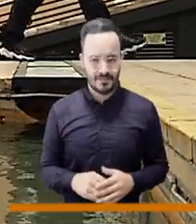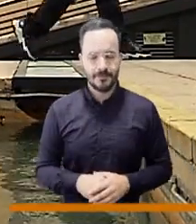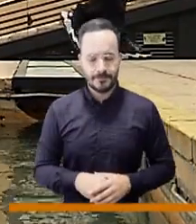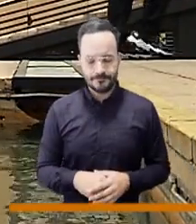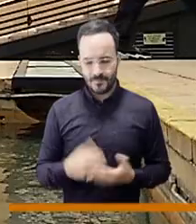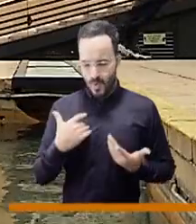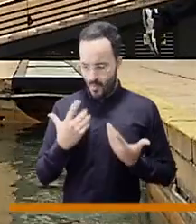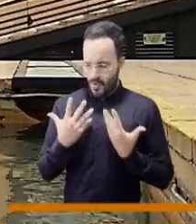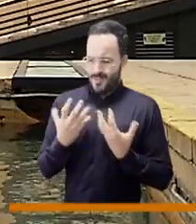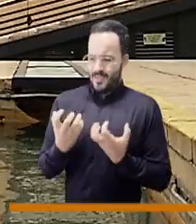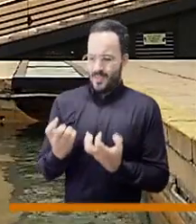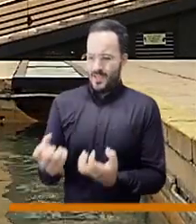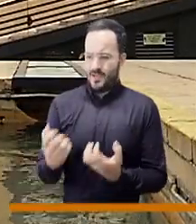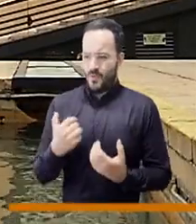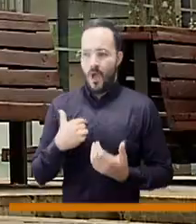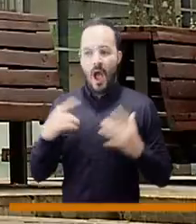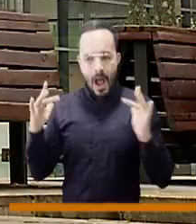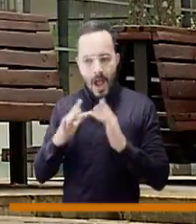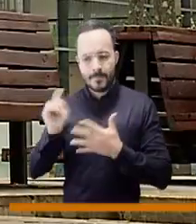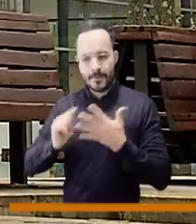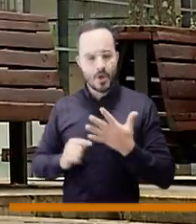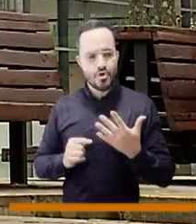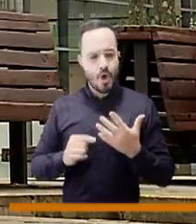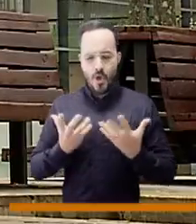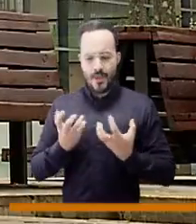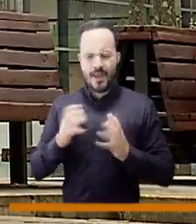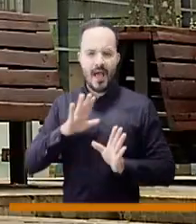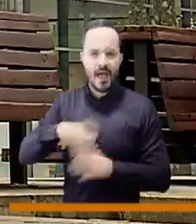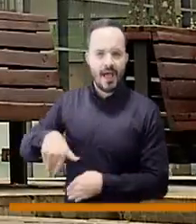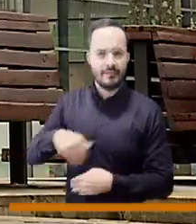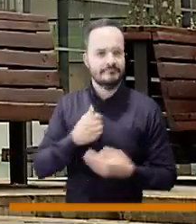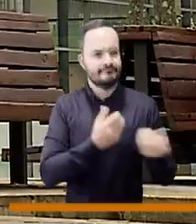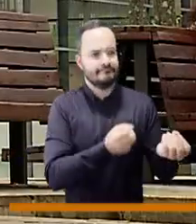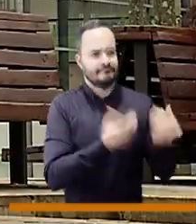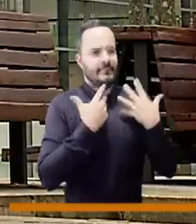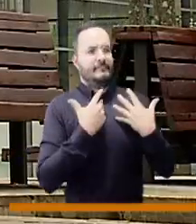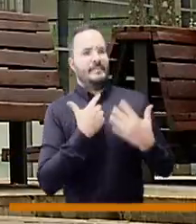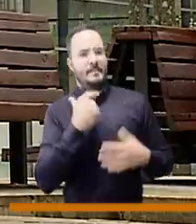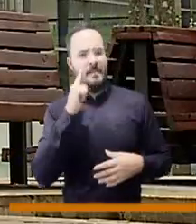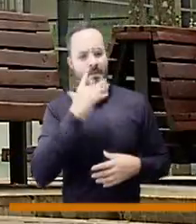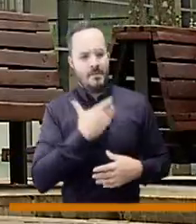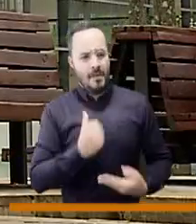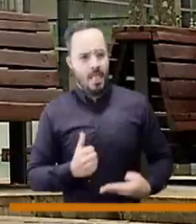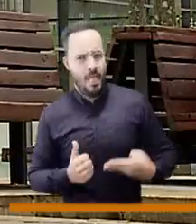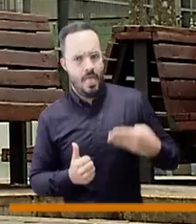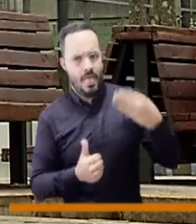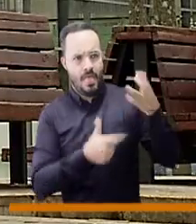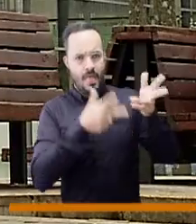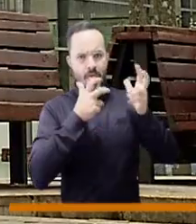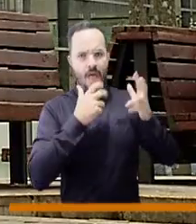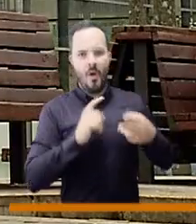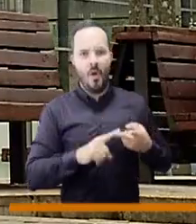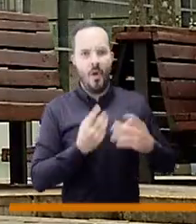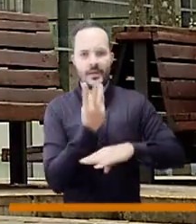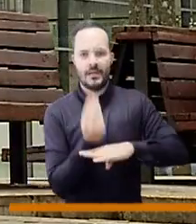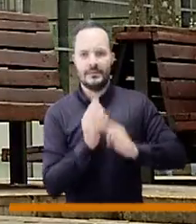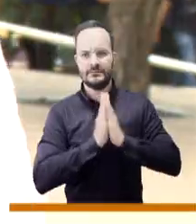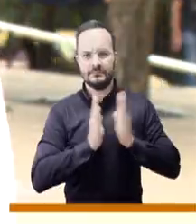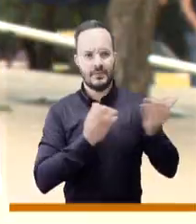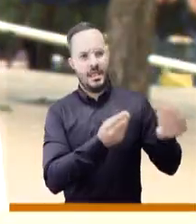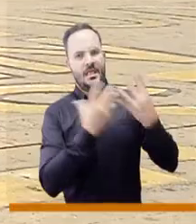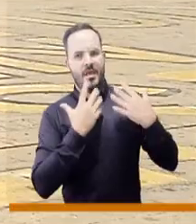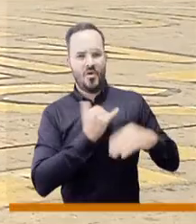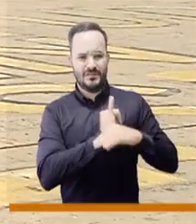digamos, emerger son estos, y no los que me predeterminaron ni mi papá, ni mi mamá, ni mi familia, ni la iglesia, ni ninguna